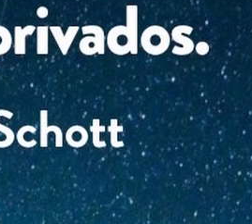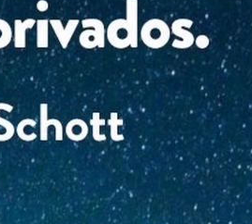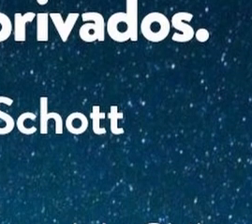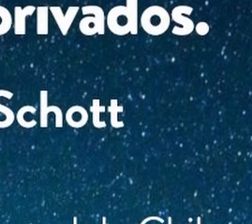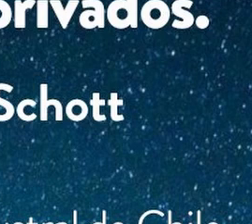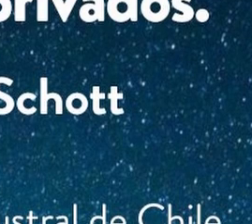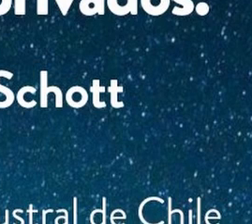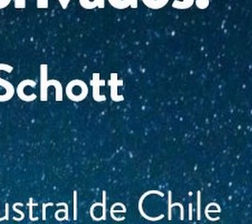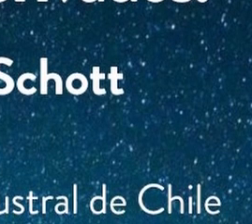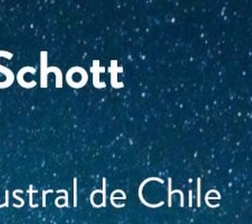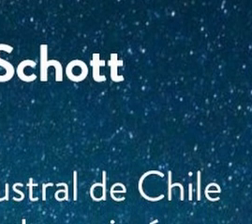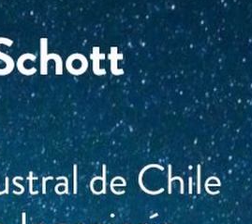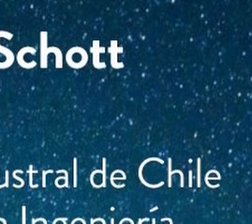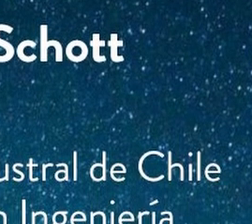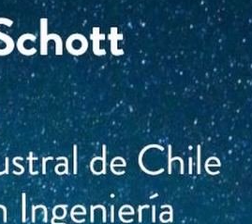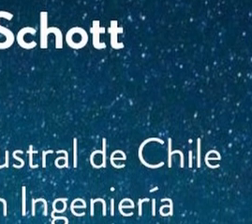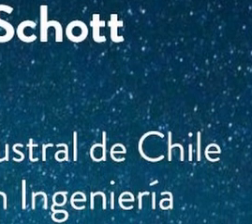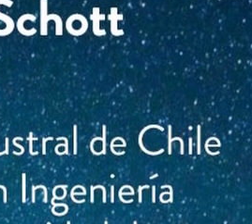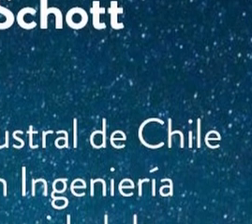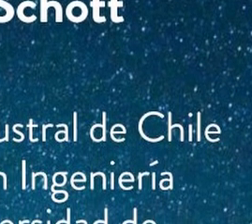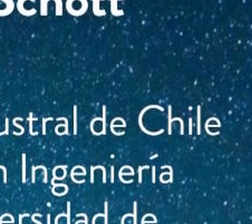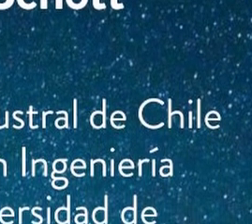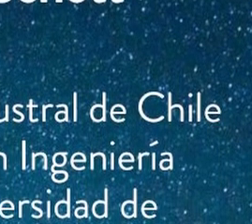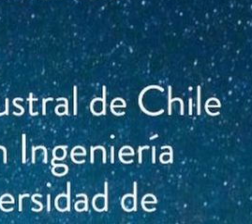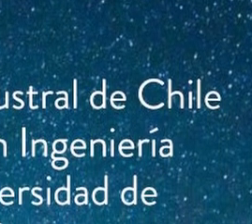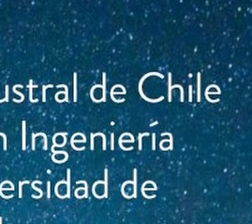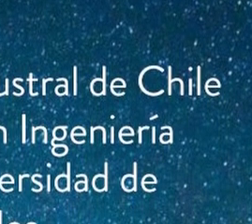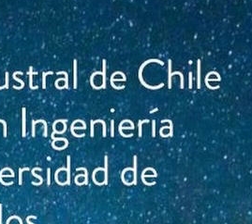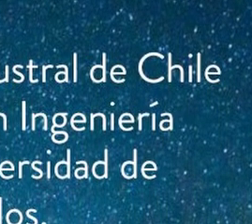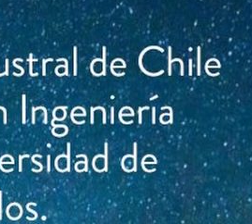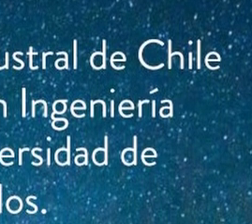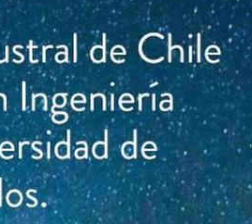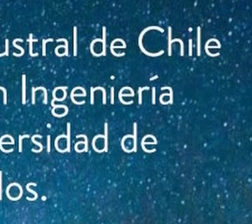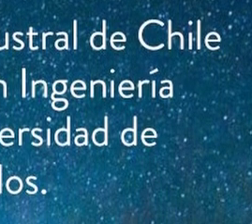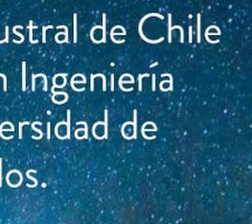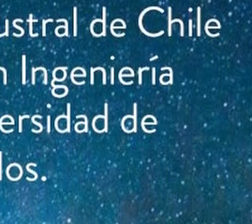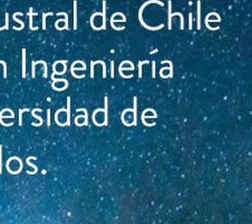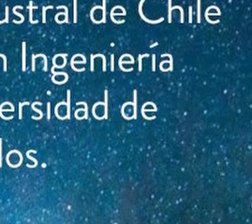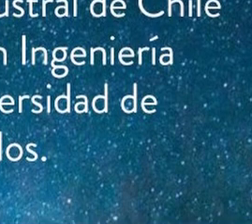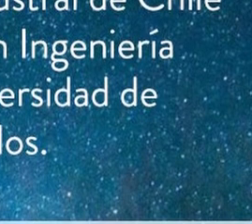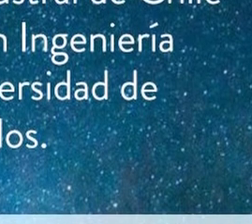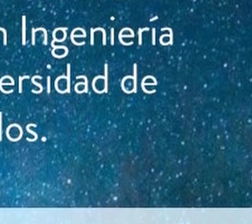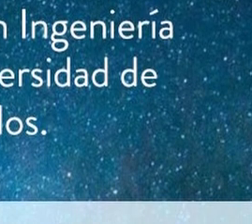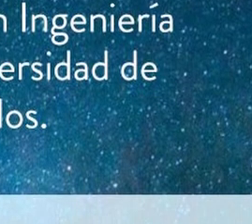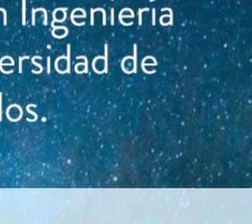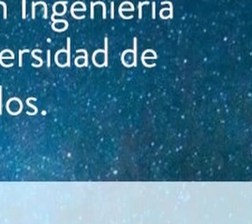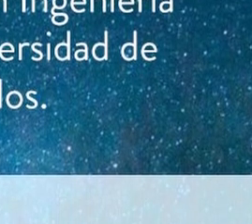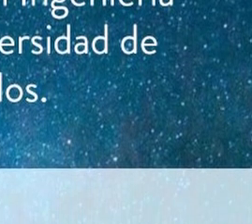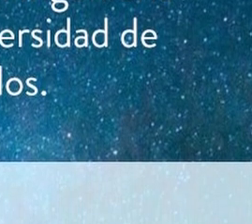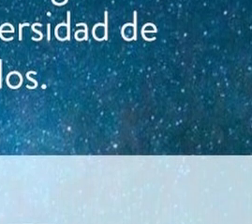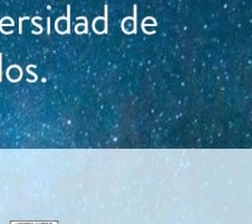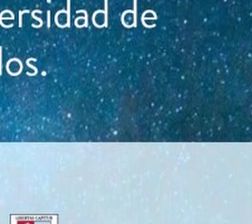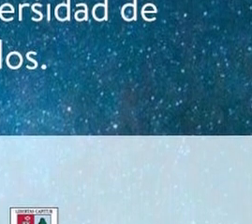Dr. Mauricio Enrique Schott, ingeniero en computación y licenciado en Ciencias de la Computación de la Universidad Austral de Chile, sede Puerto Montt,